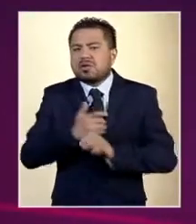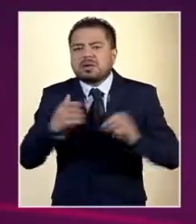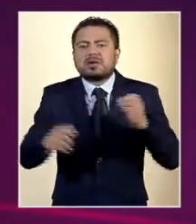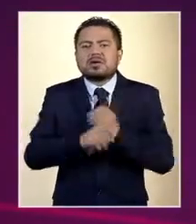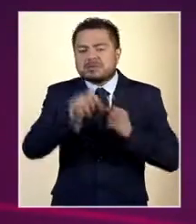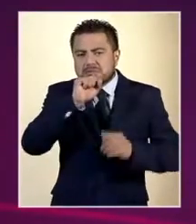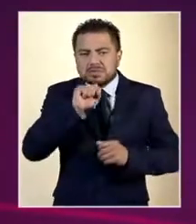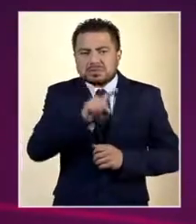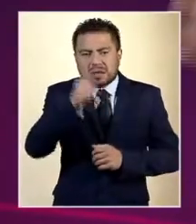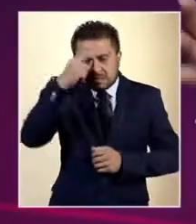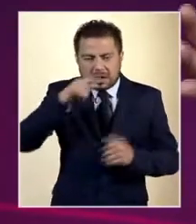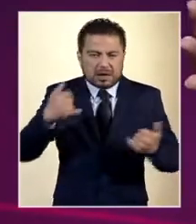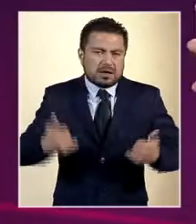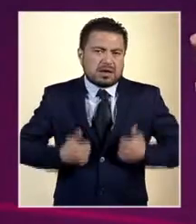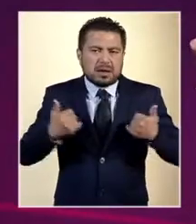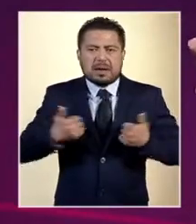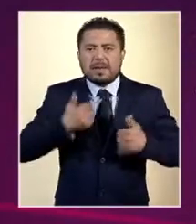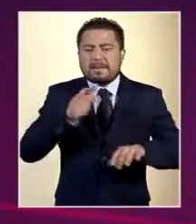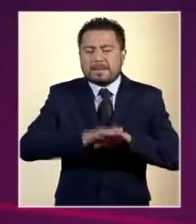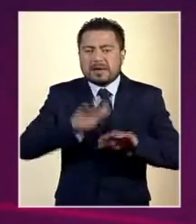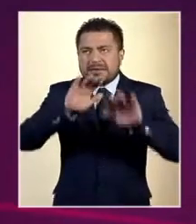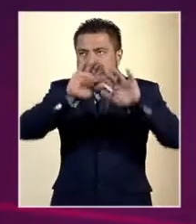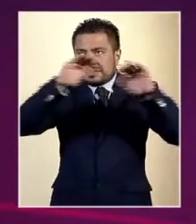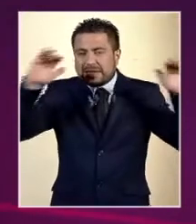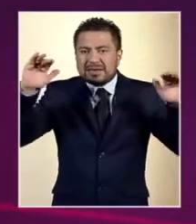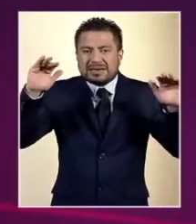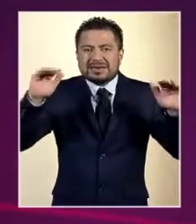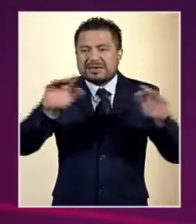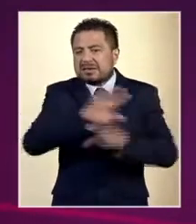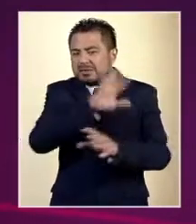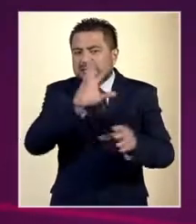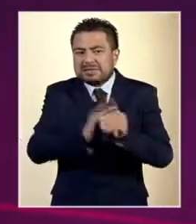también tenemos para los chavos más grandes y las chavas,